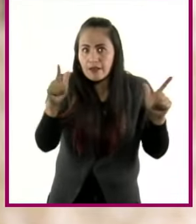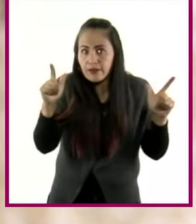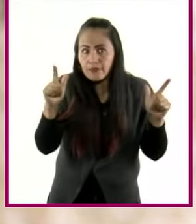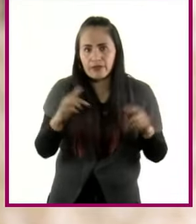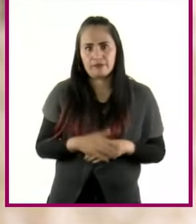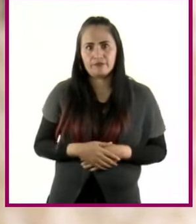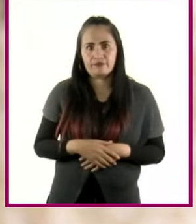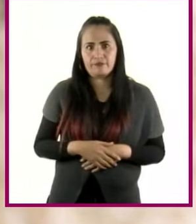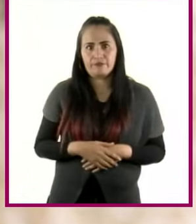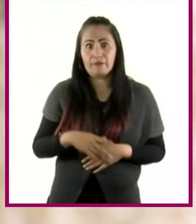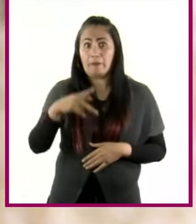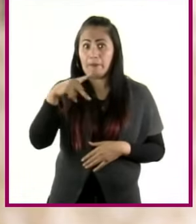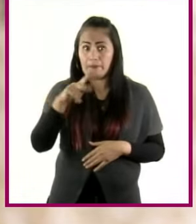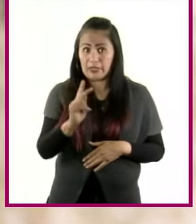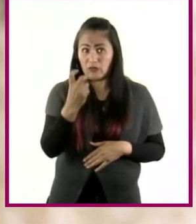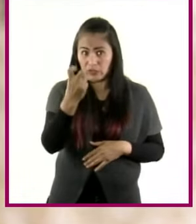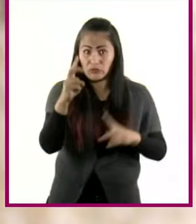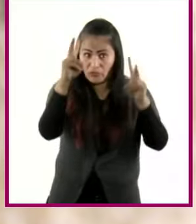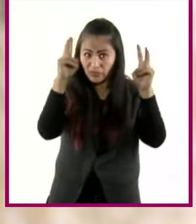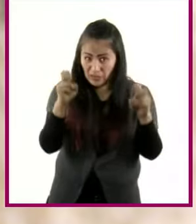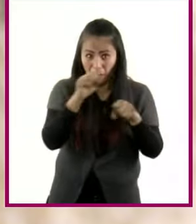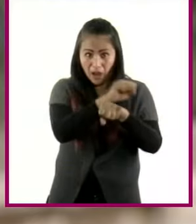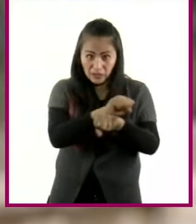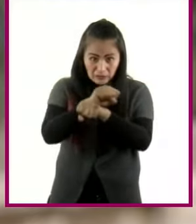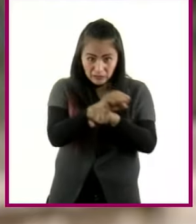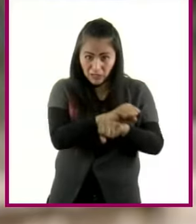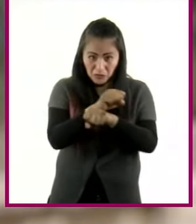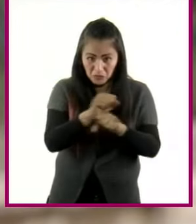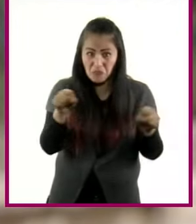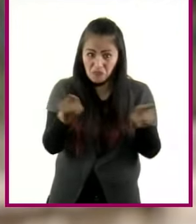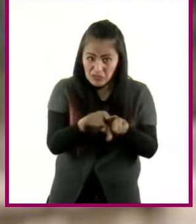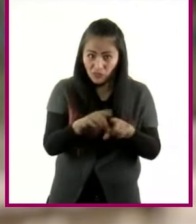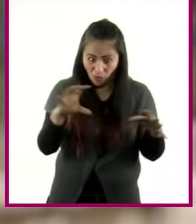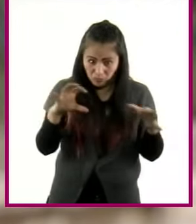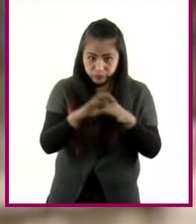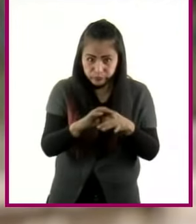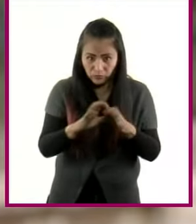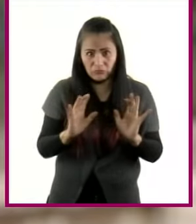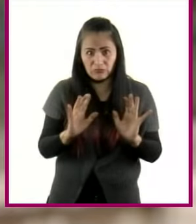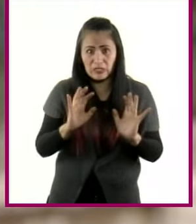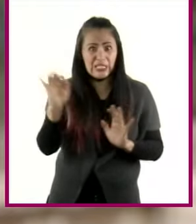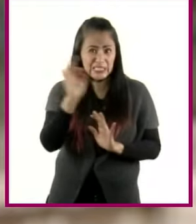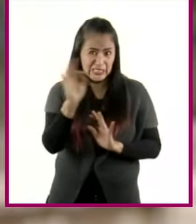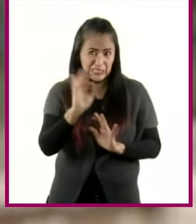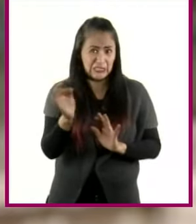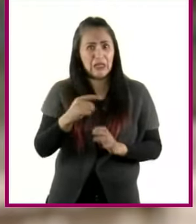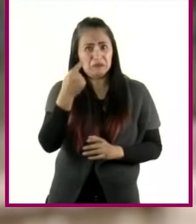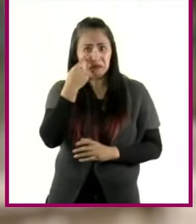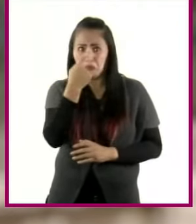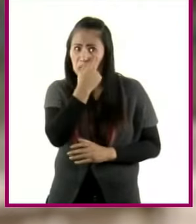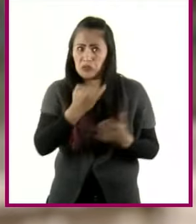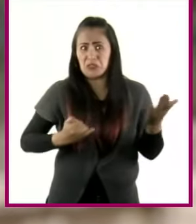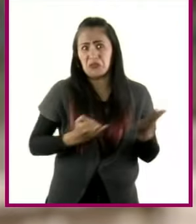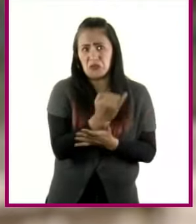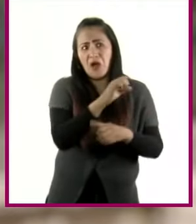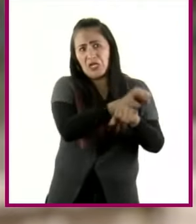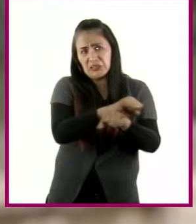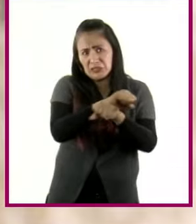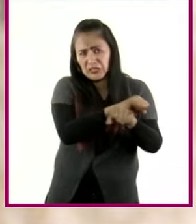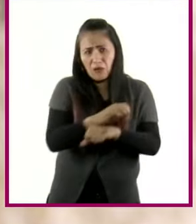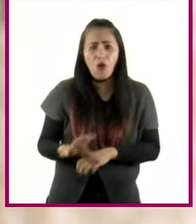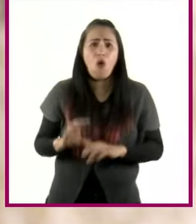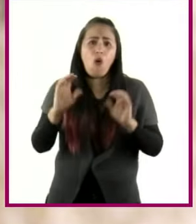quién sabe si eso aplique al tema de la esclavitud. Puede ser que alguien elija libremente ser esclavo o que decida esclavizar a